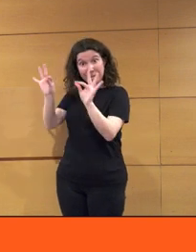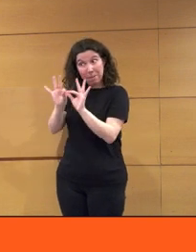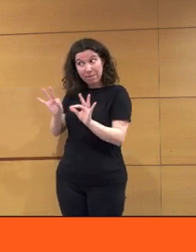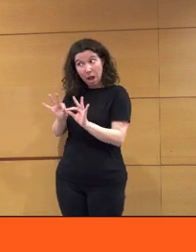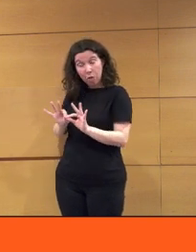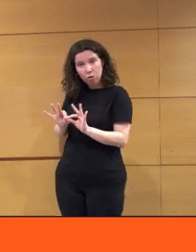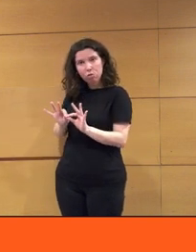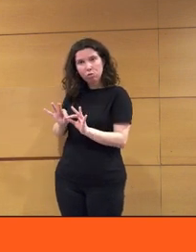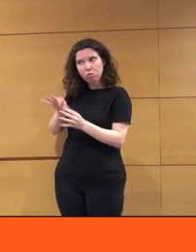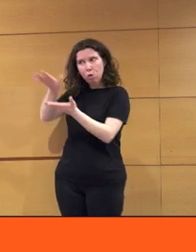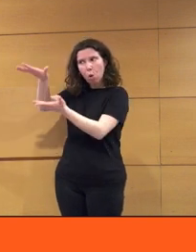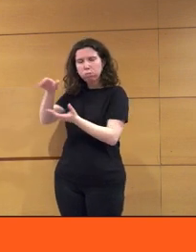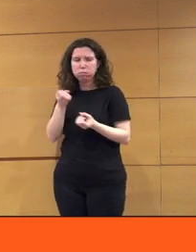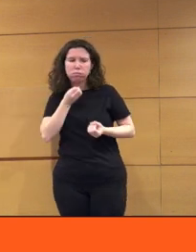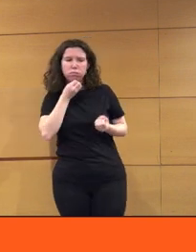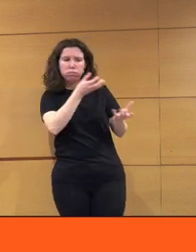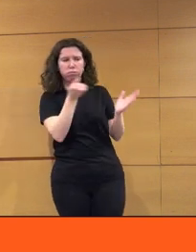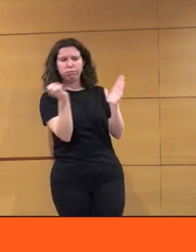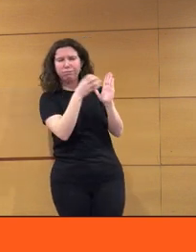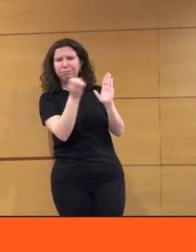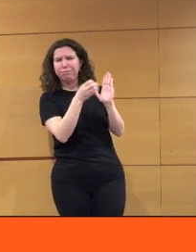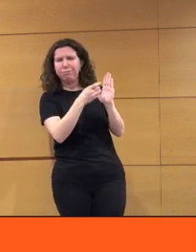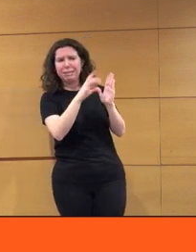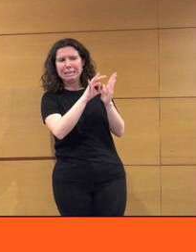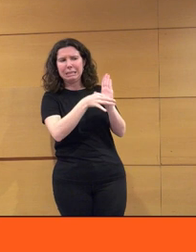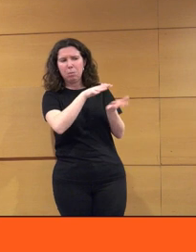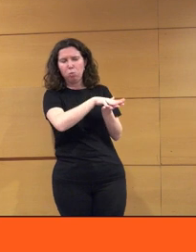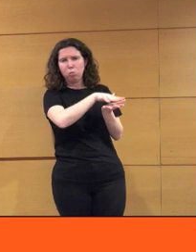o diseñar nuestros sistemas.